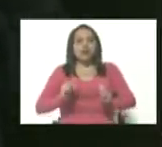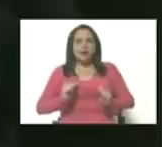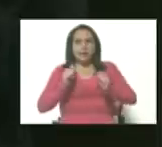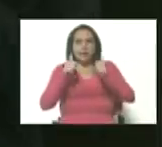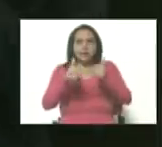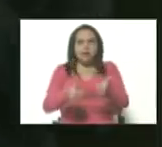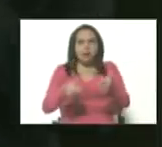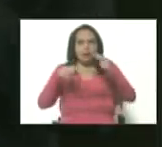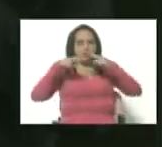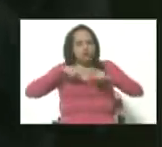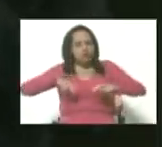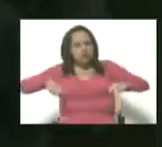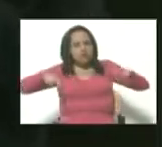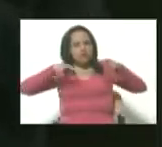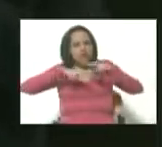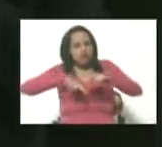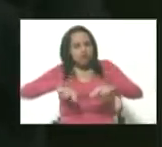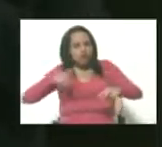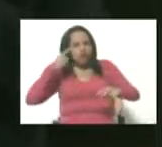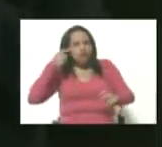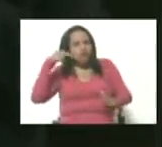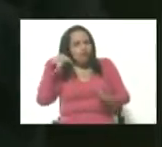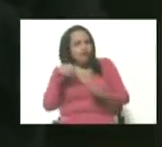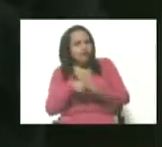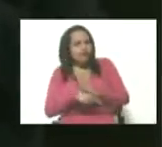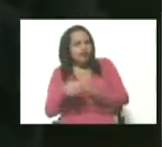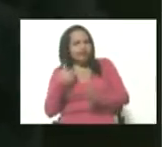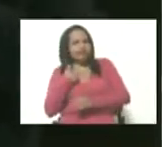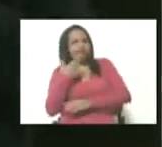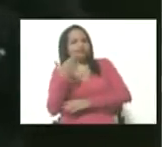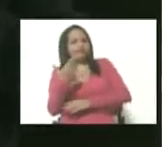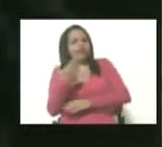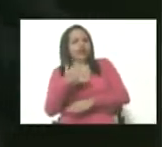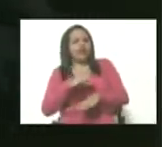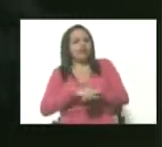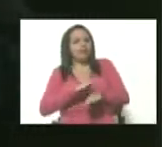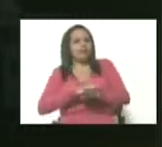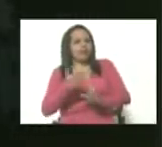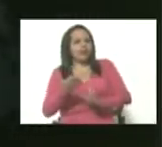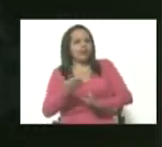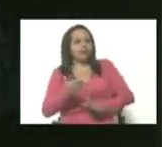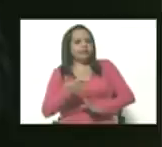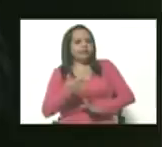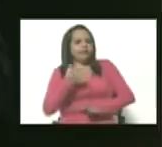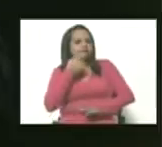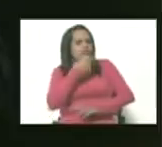iniciamos una investigación por noticia crimini